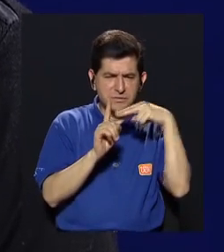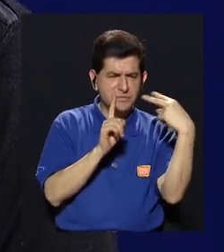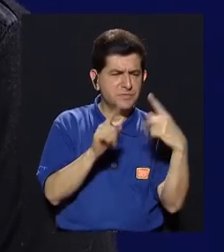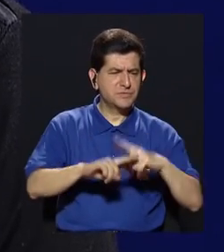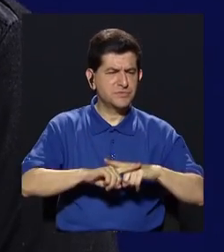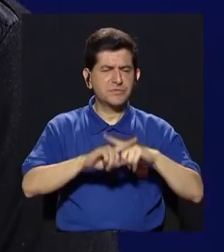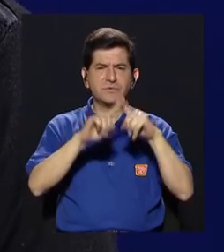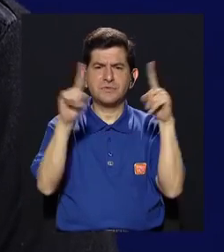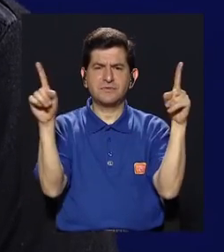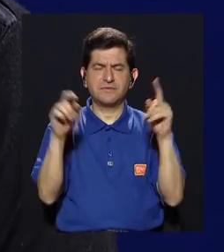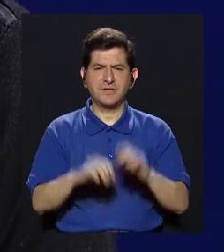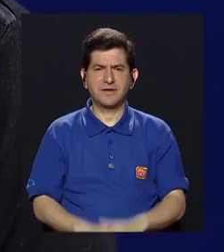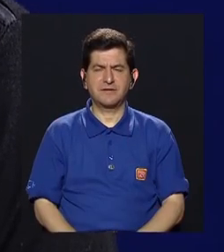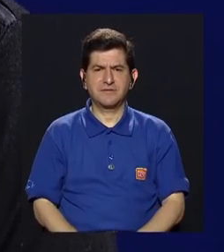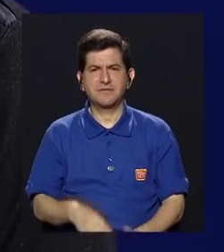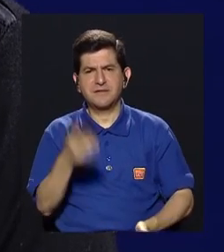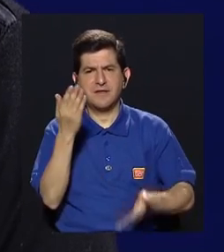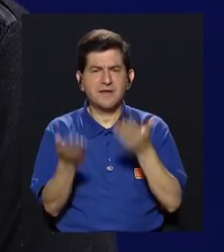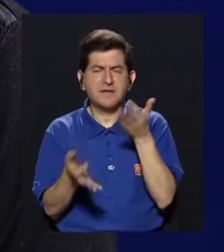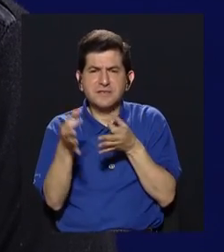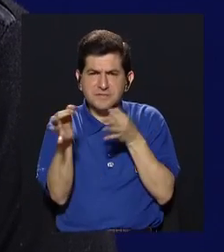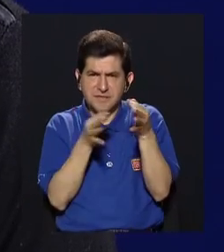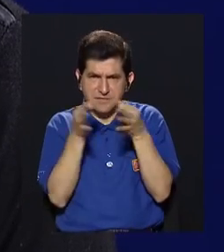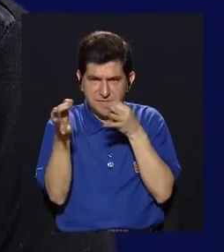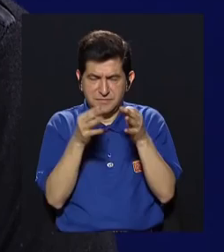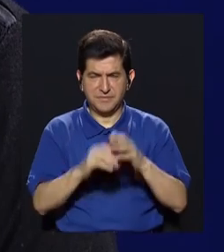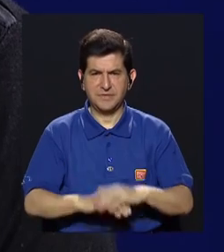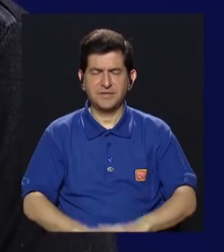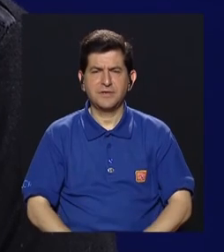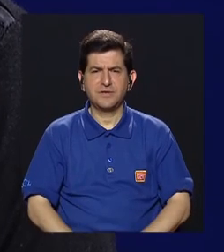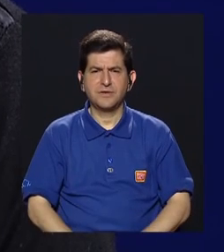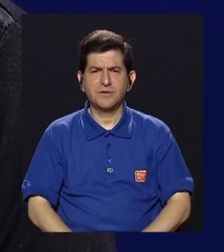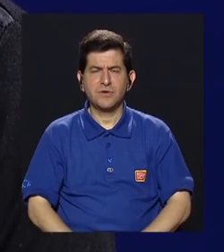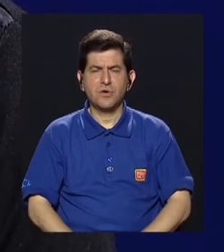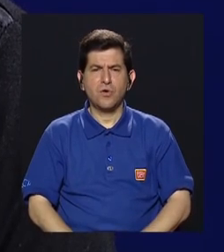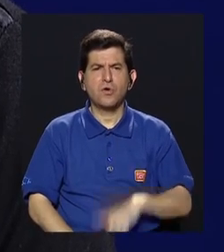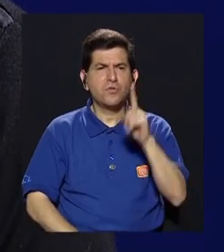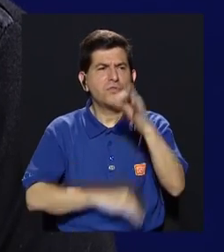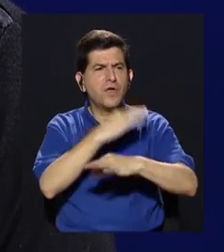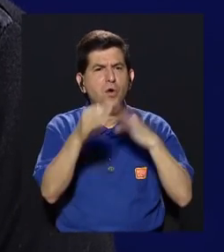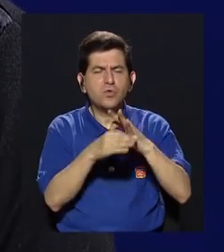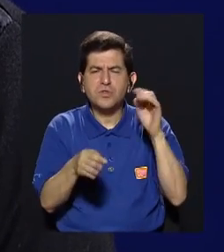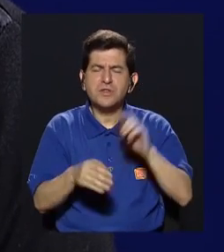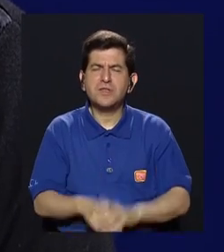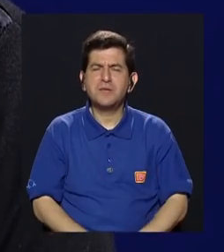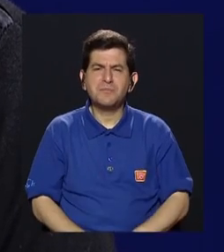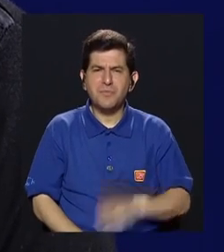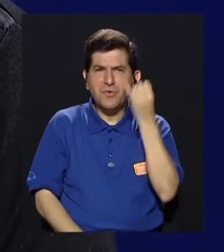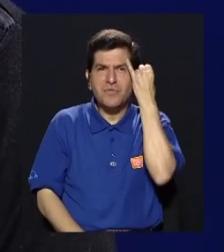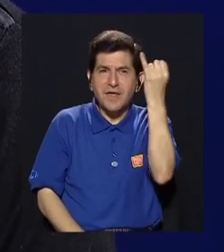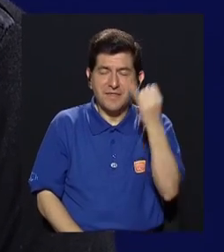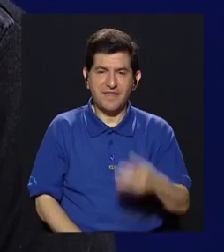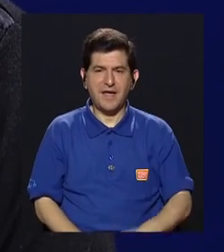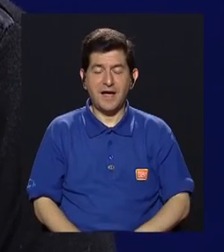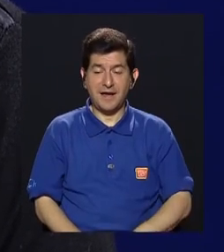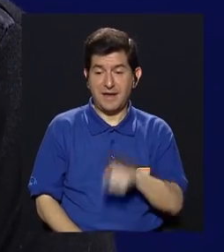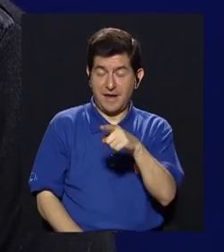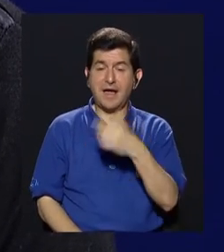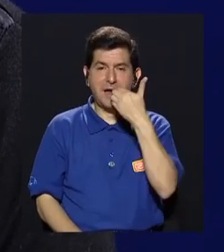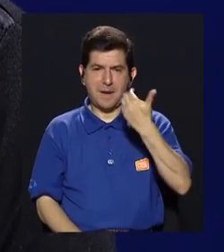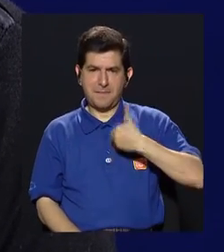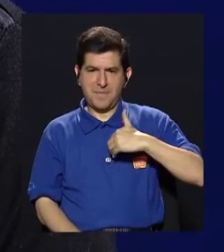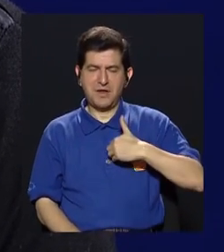ronald es sobre todo un festival con una que busca películas con una mirada distinta en